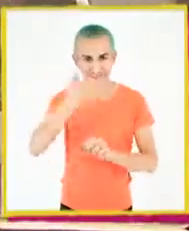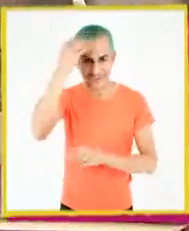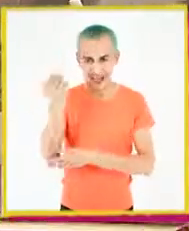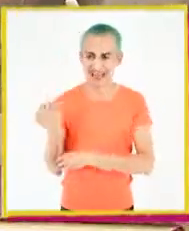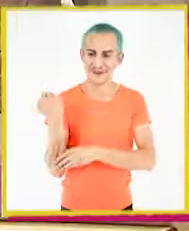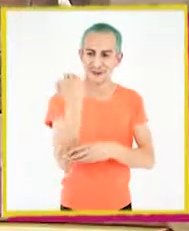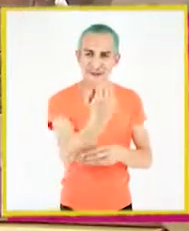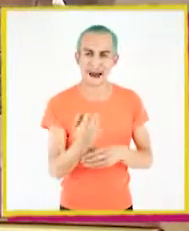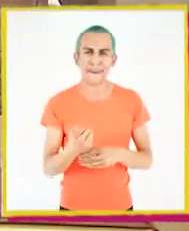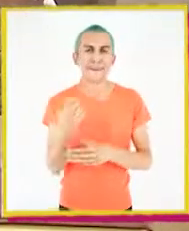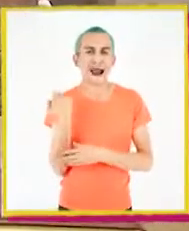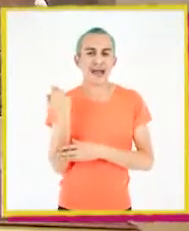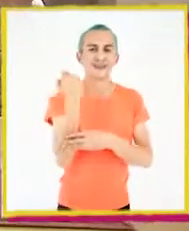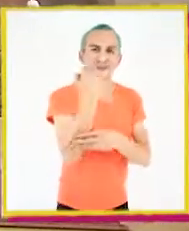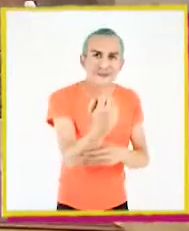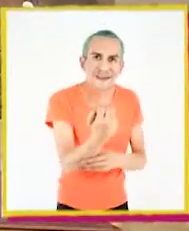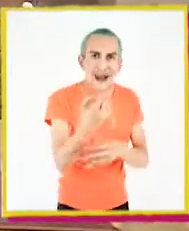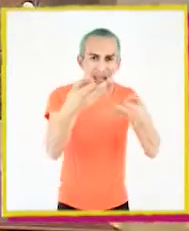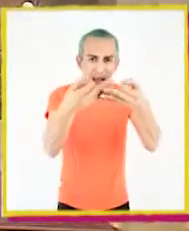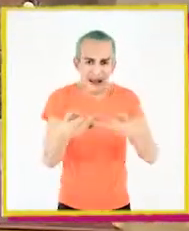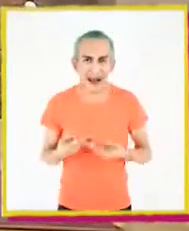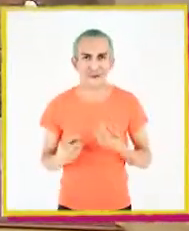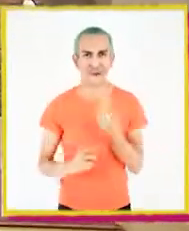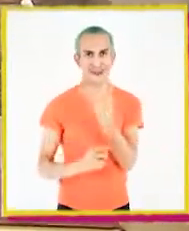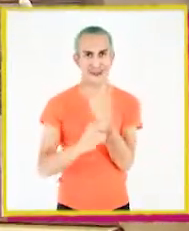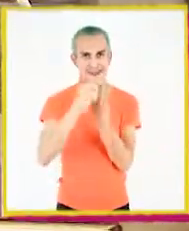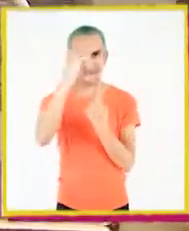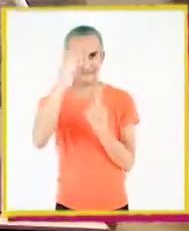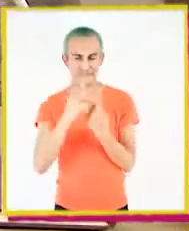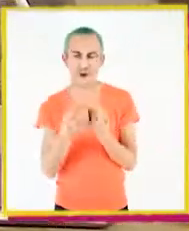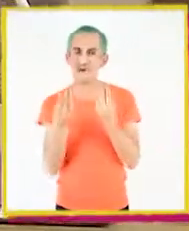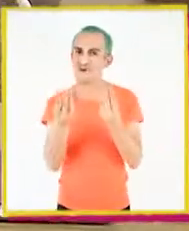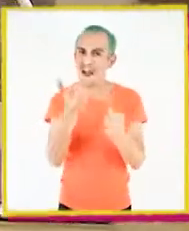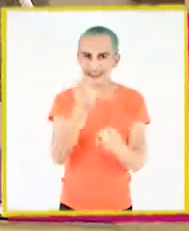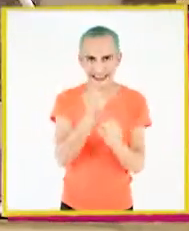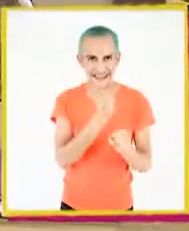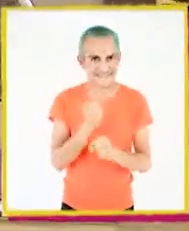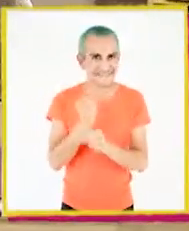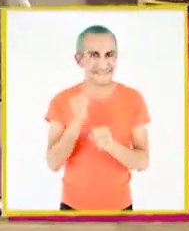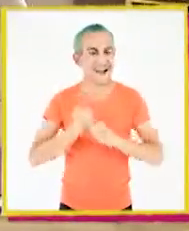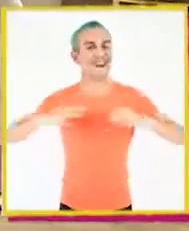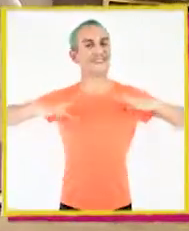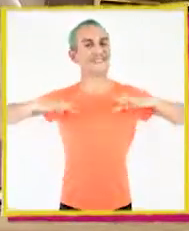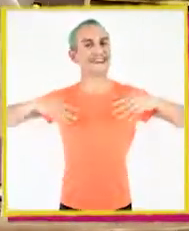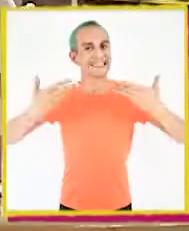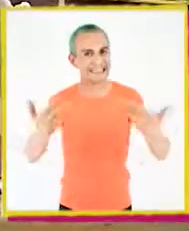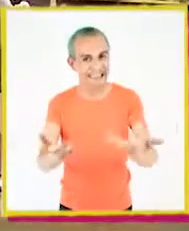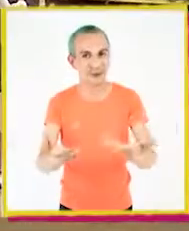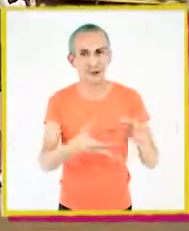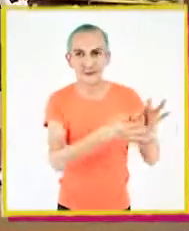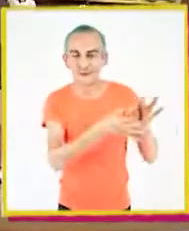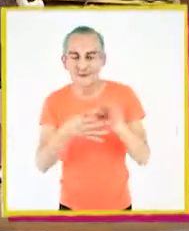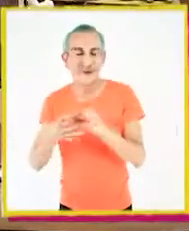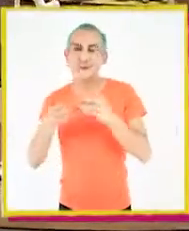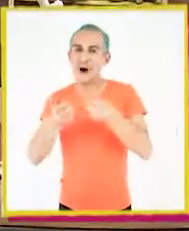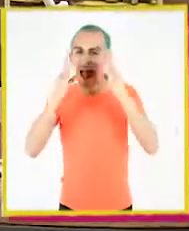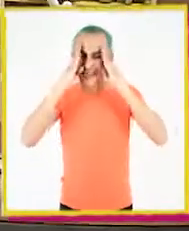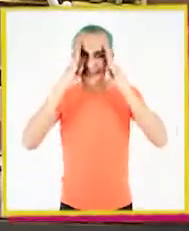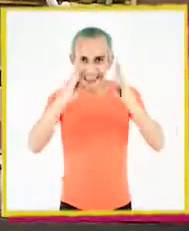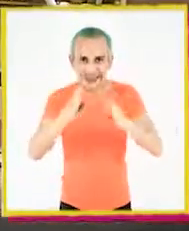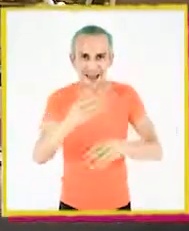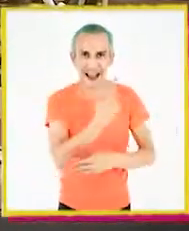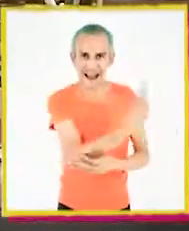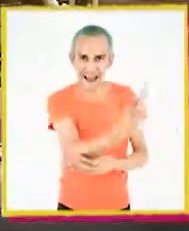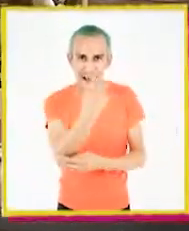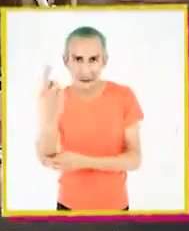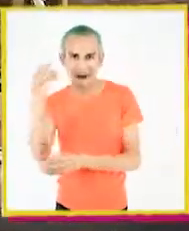científicos aportaron para determinar el cálculo de las temperaturas. ¡Muy buen trabajo! ¡Los felicito! Estuvieron muy